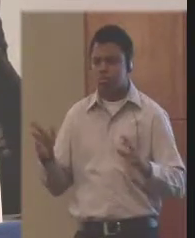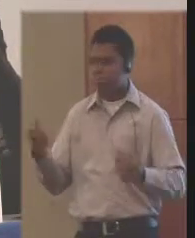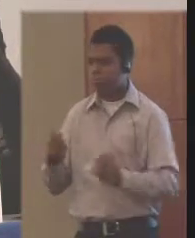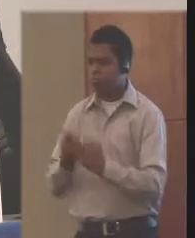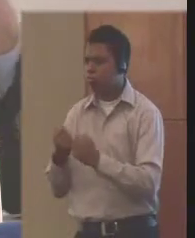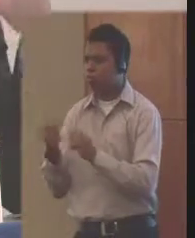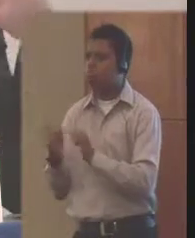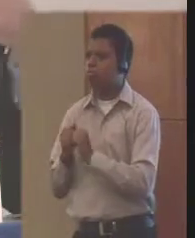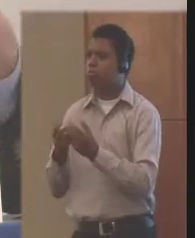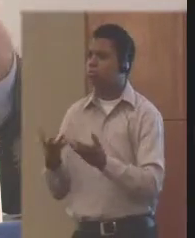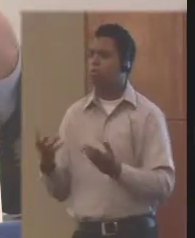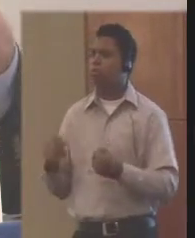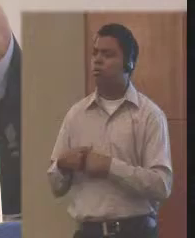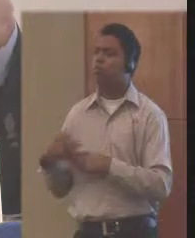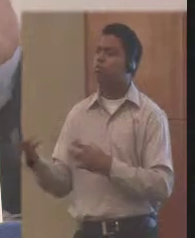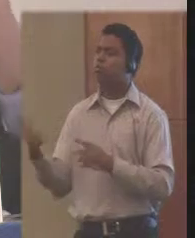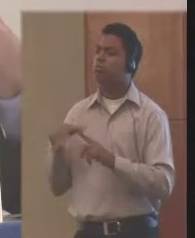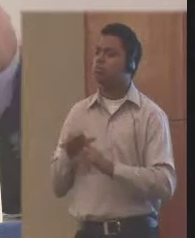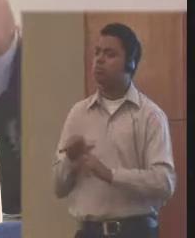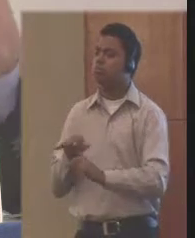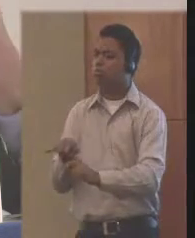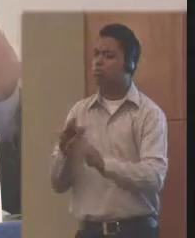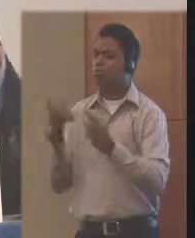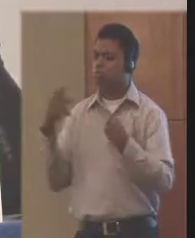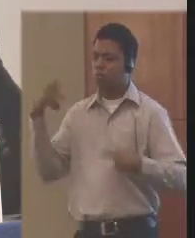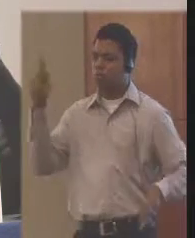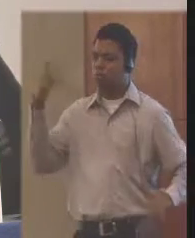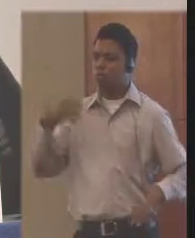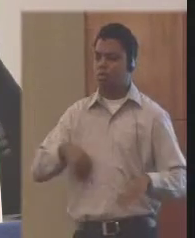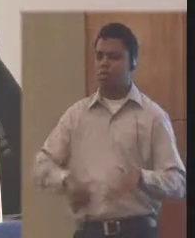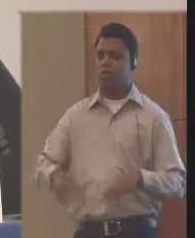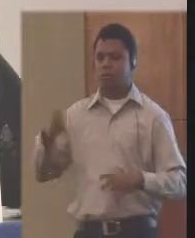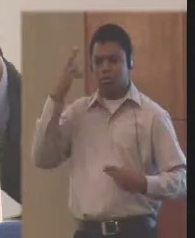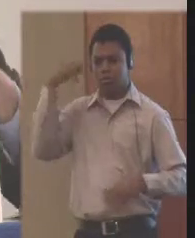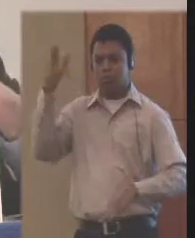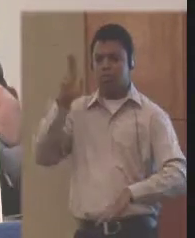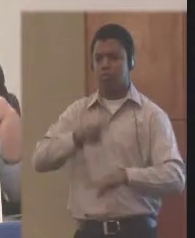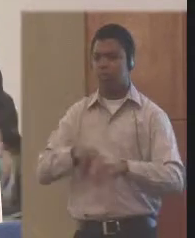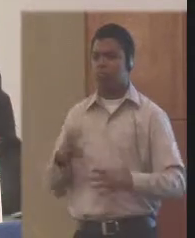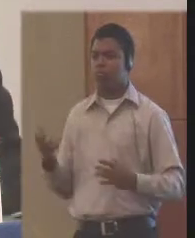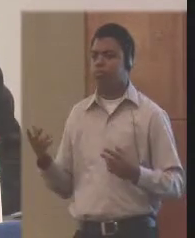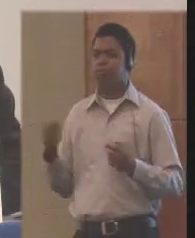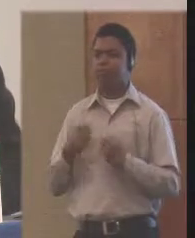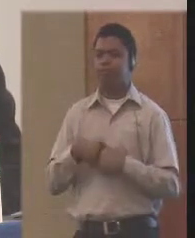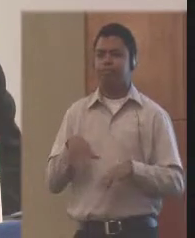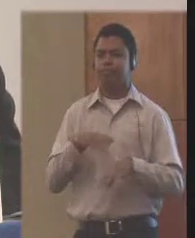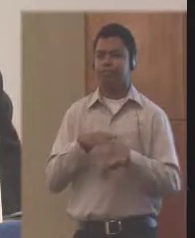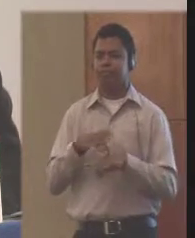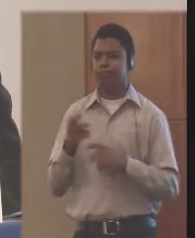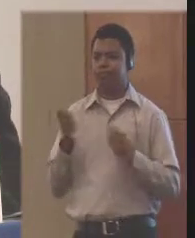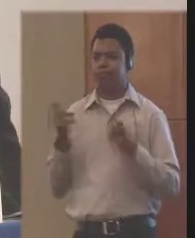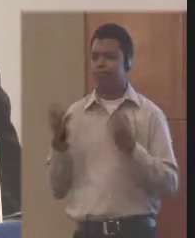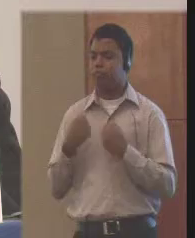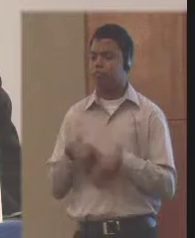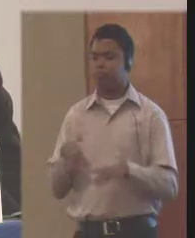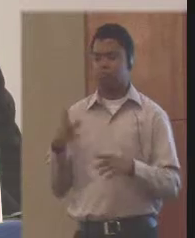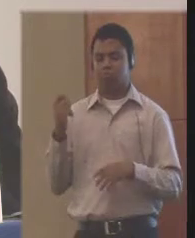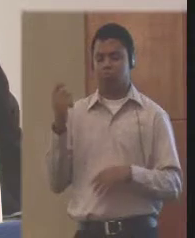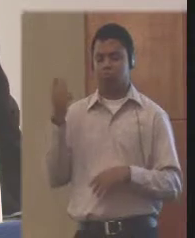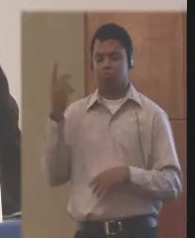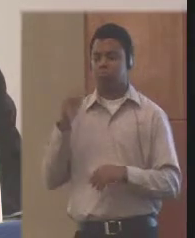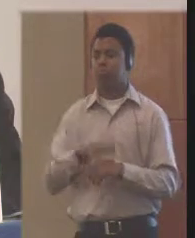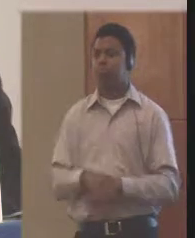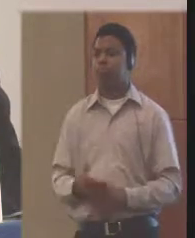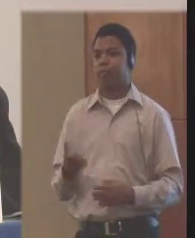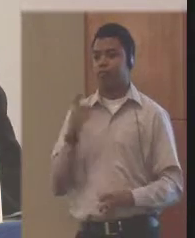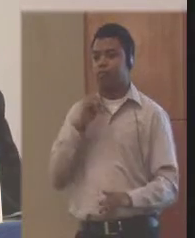las políticas nacionales de gestión de riesgos, que es uno de los aspectos más interesantes. Obviamente hay un reto enorme. Ella nos